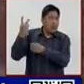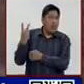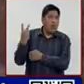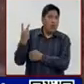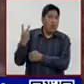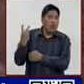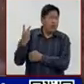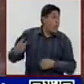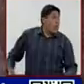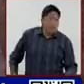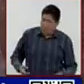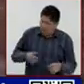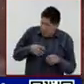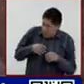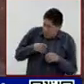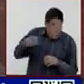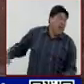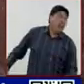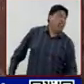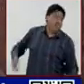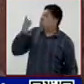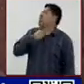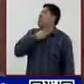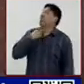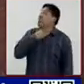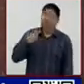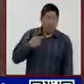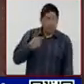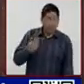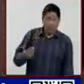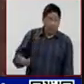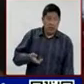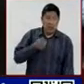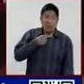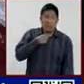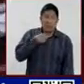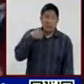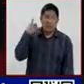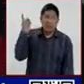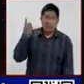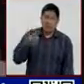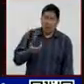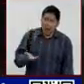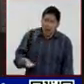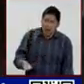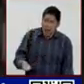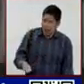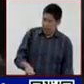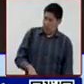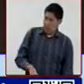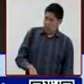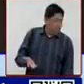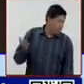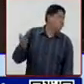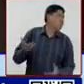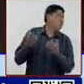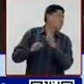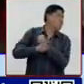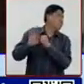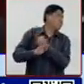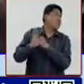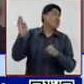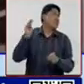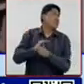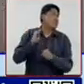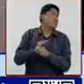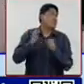De manera muy clara nos amenazaron y nos dijeron que incluso nos iban a matar. Por tanto, nosotros pedimos todas las garantías al ministro